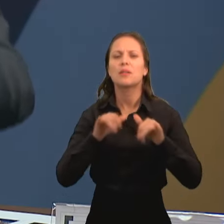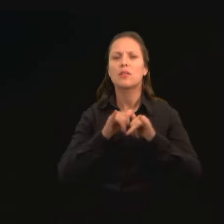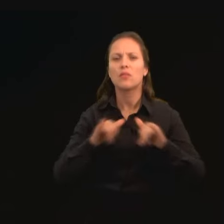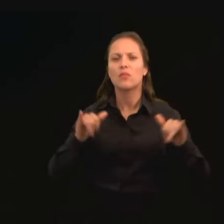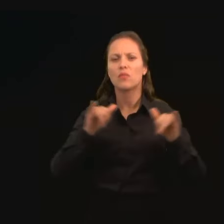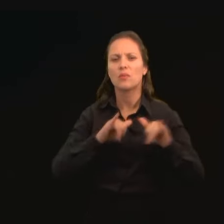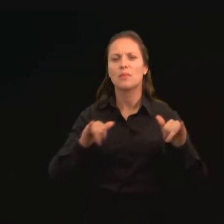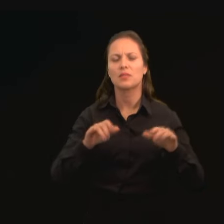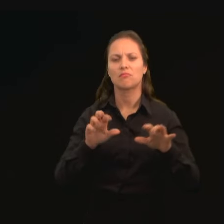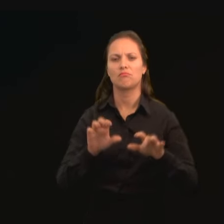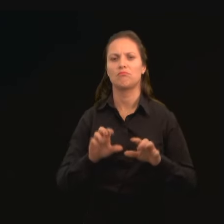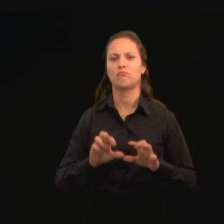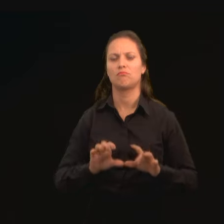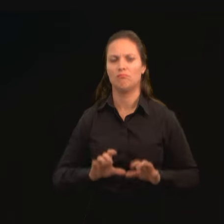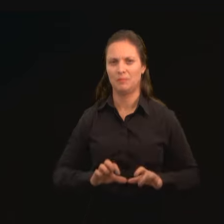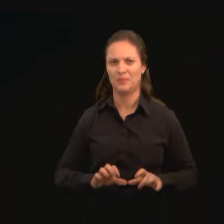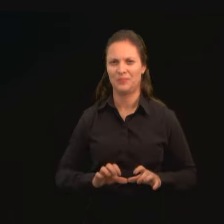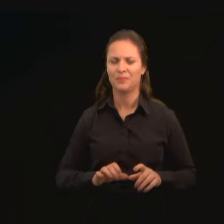en